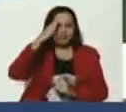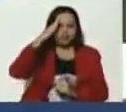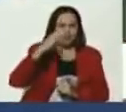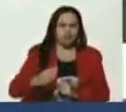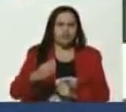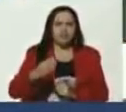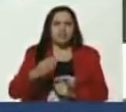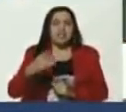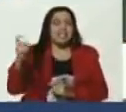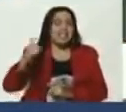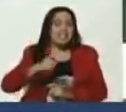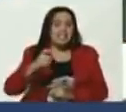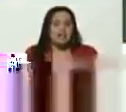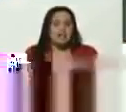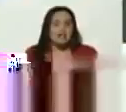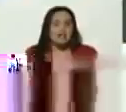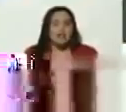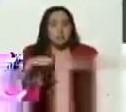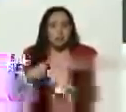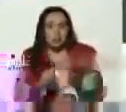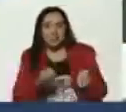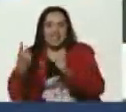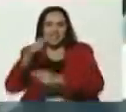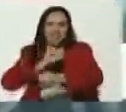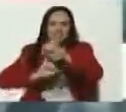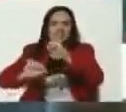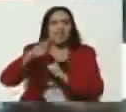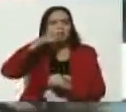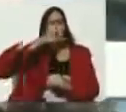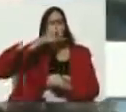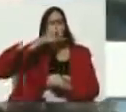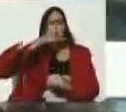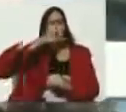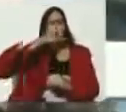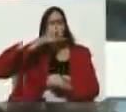sean necesarias para a defender al pueblo cubano